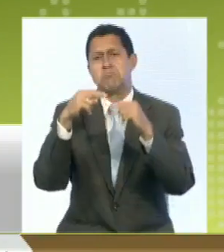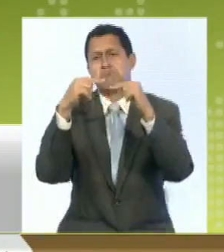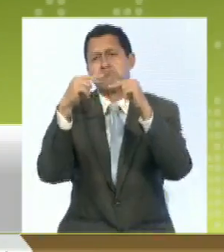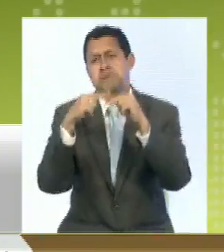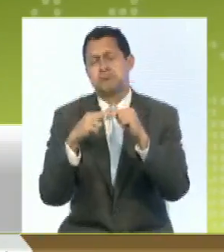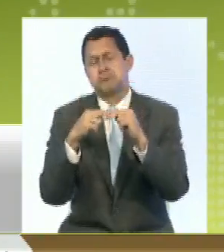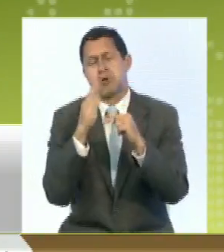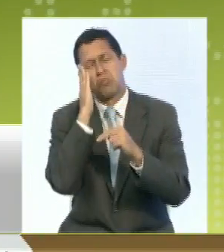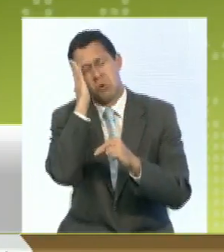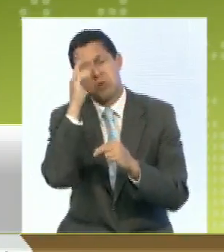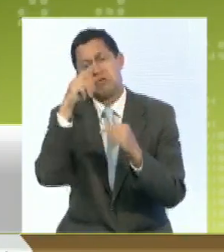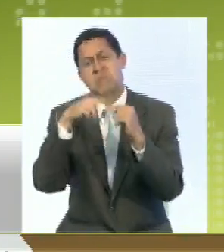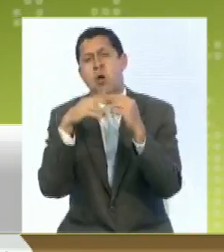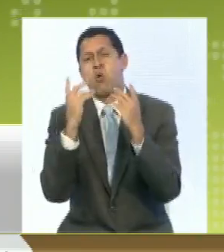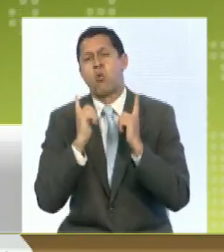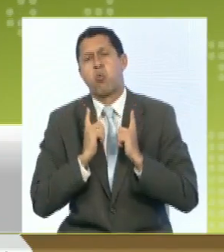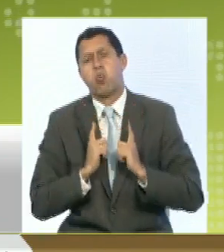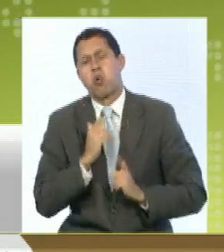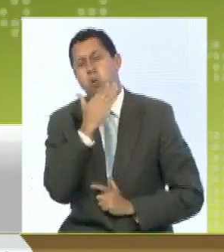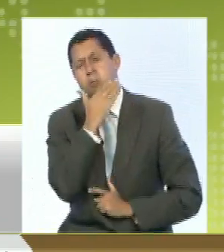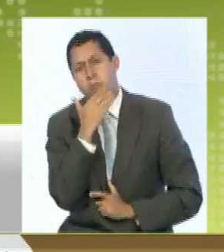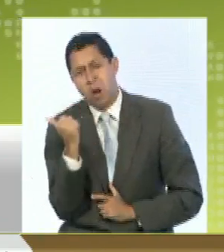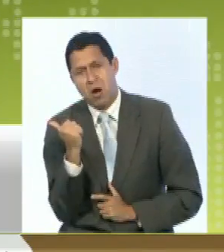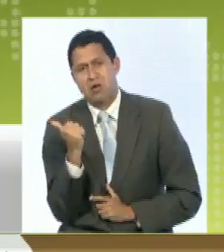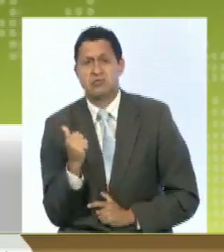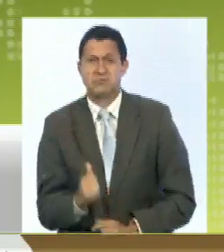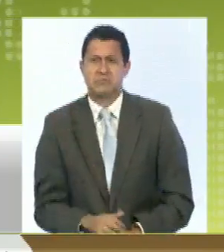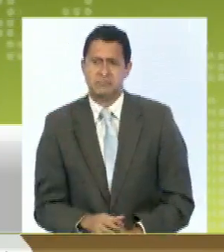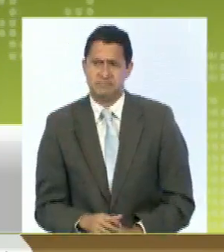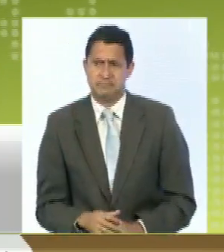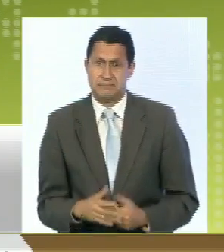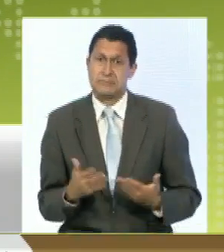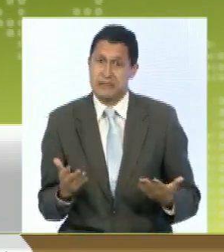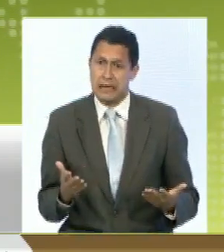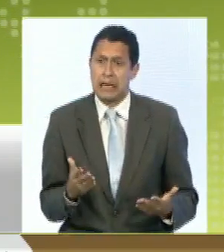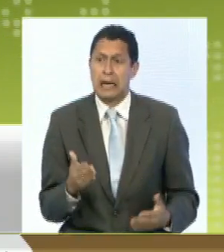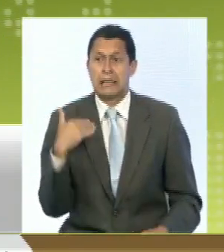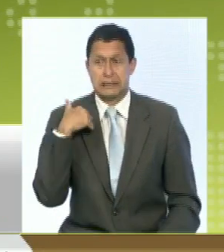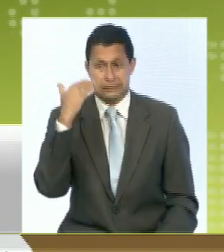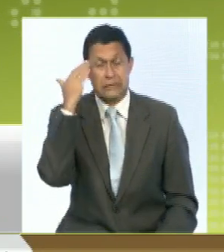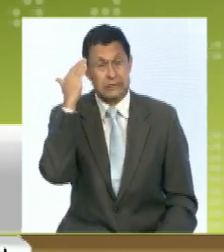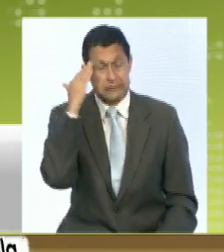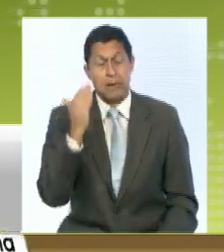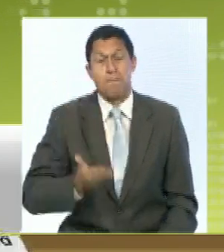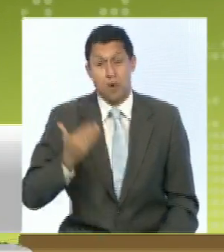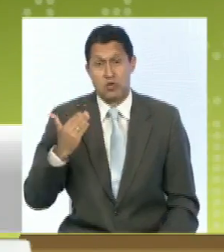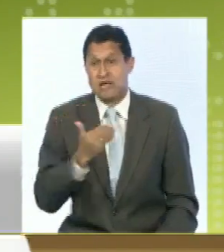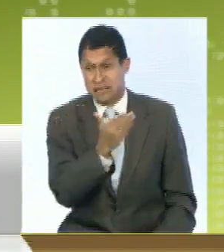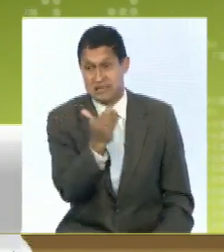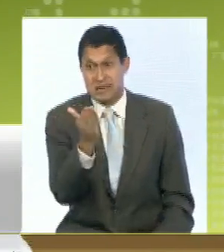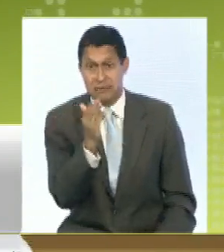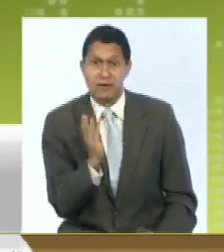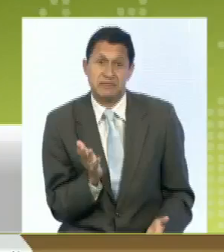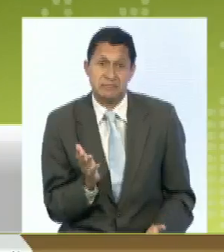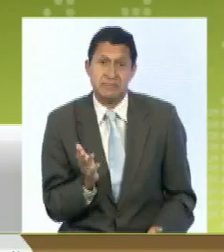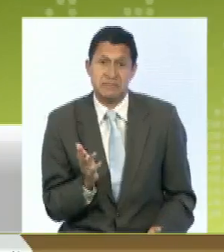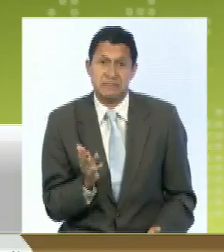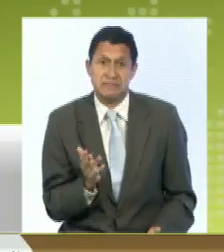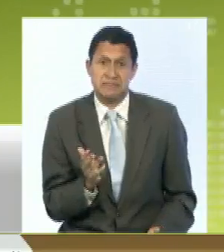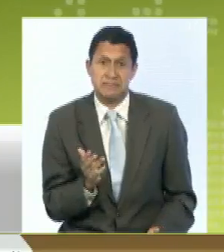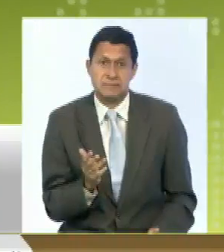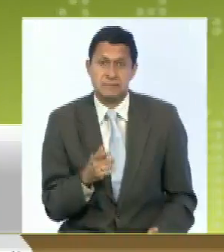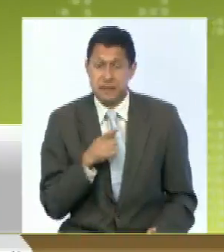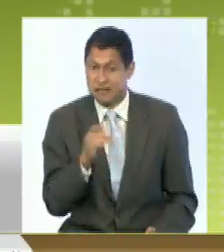el alivio mejorar la sintomatología entonces eso es importante es eso esto o eso esa es